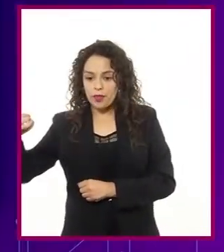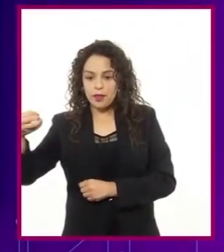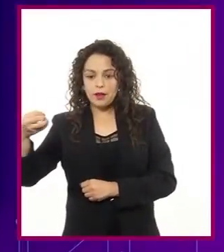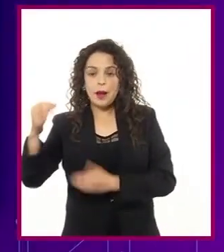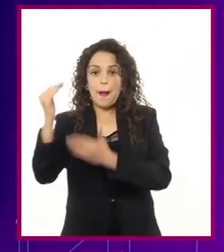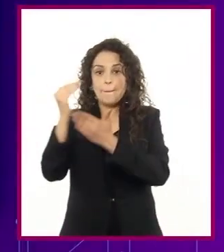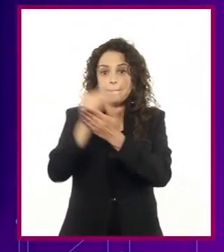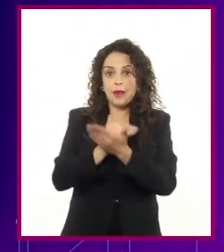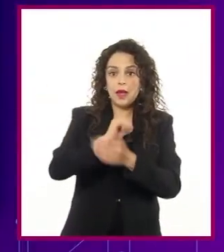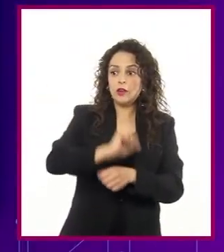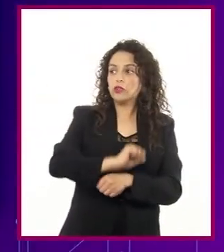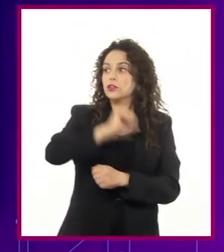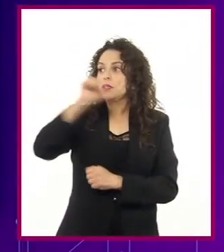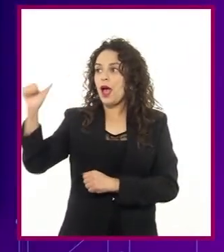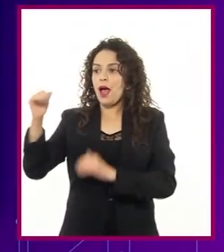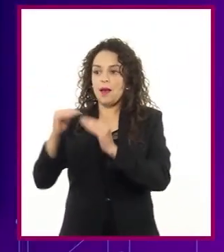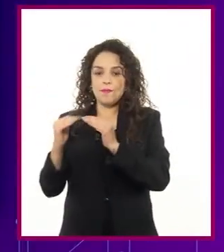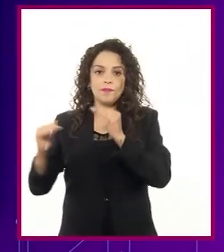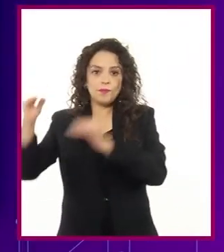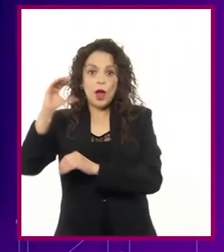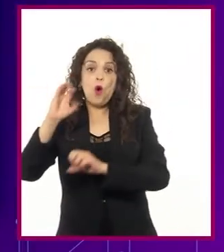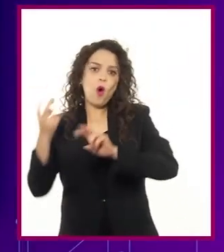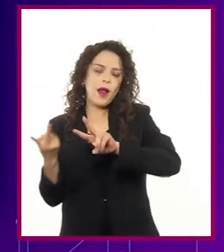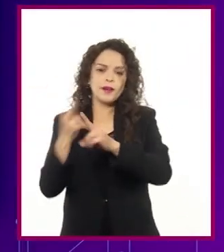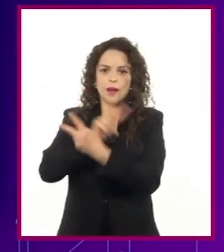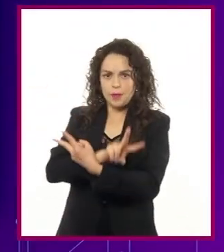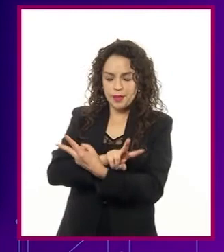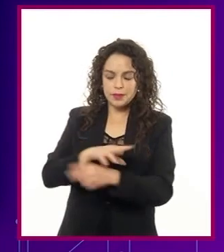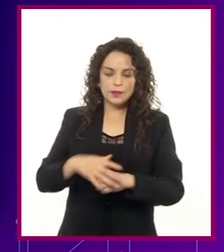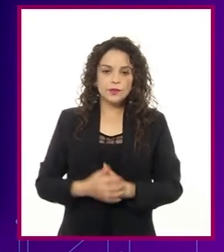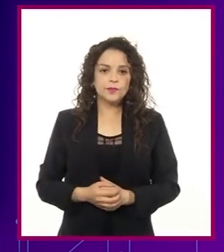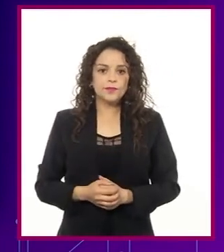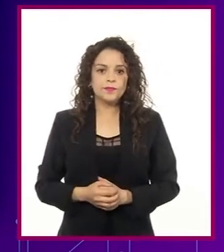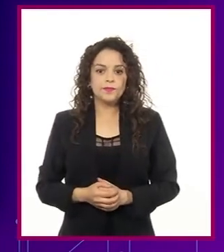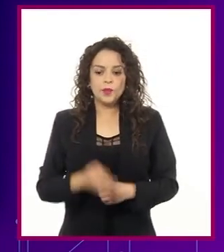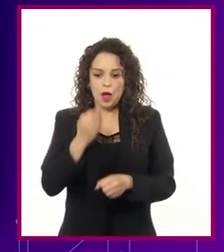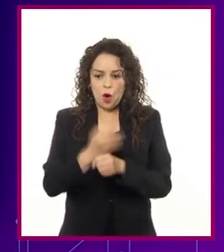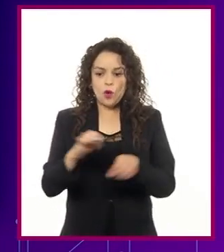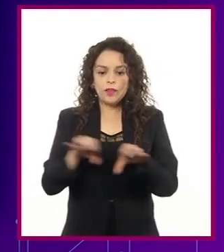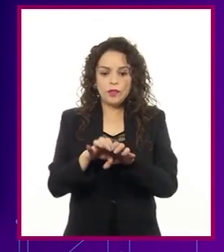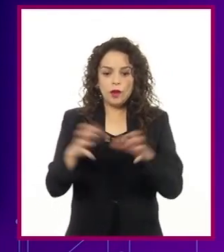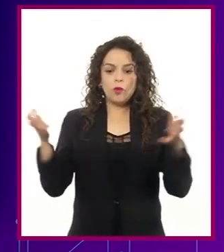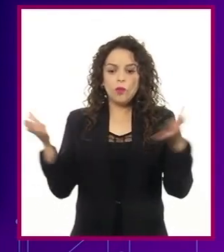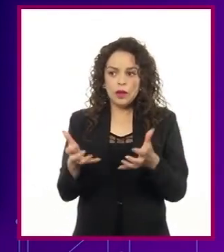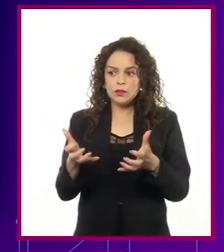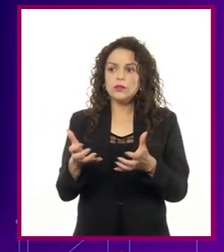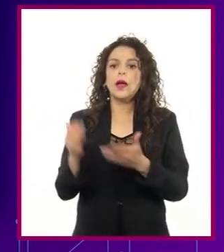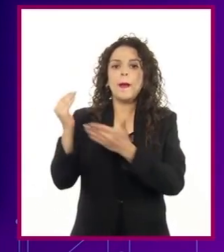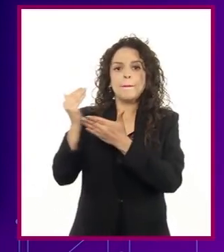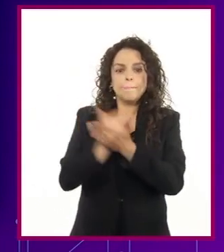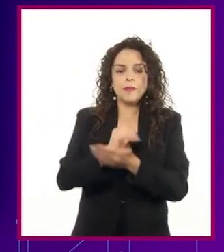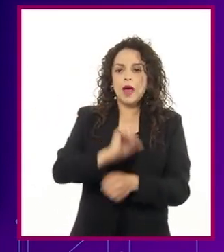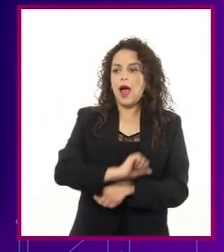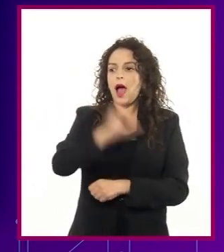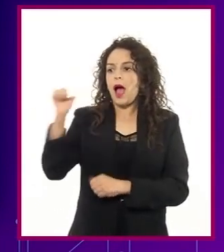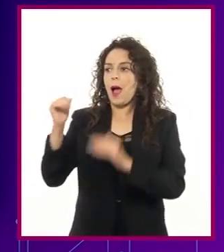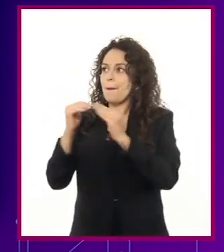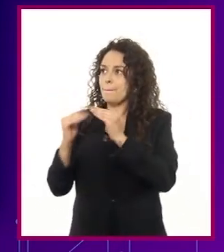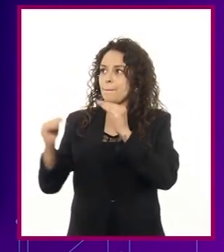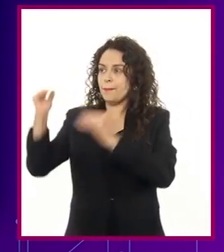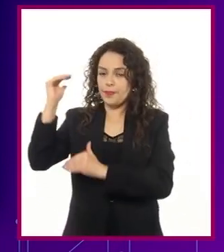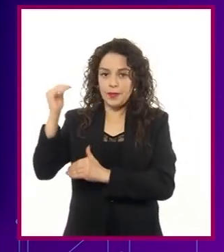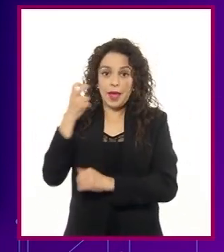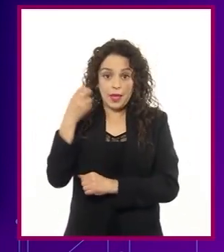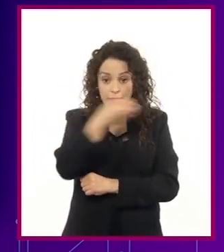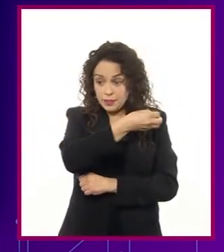valor o del mayor al menor valor. Aquí lo haremos del menor al mayor. El orden es